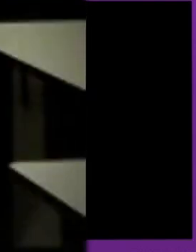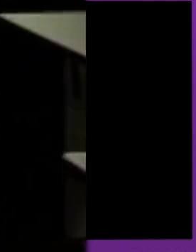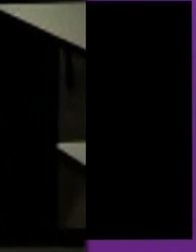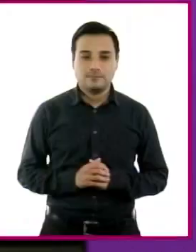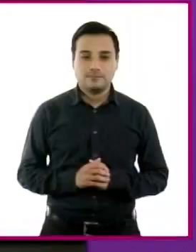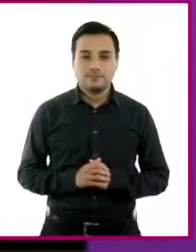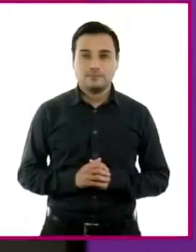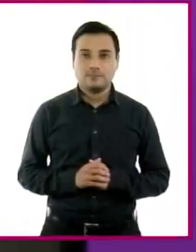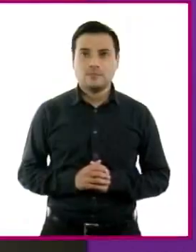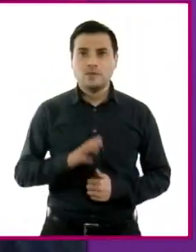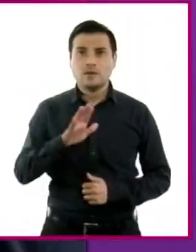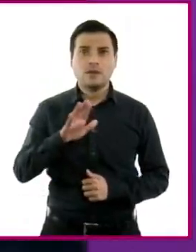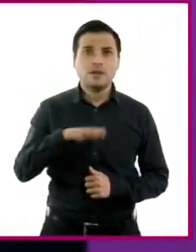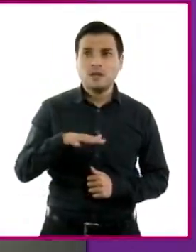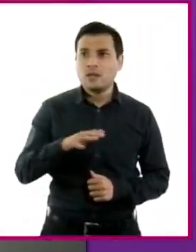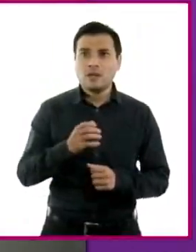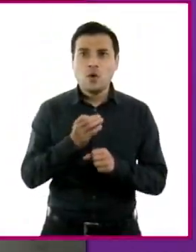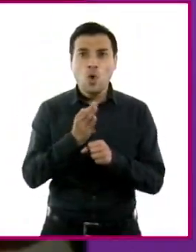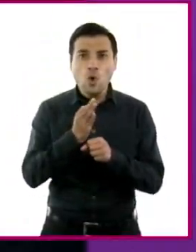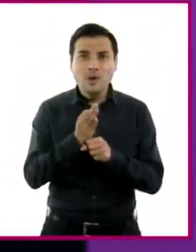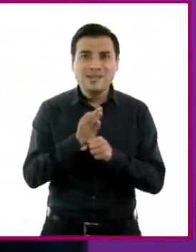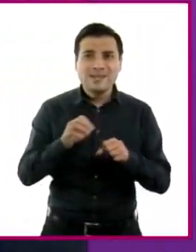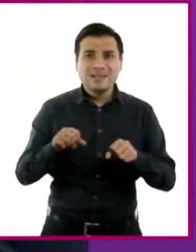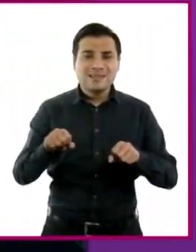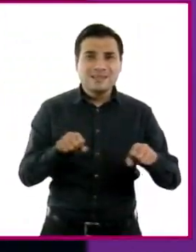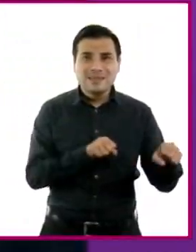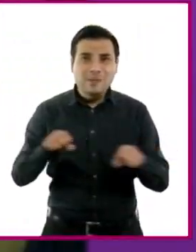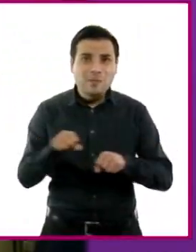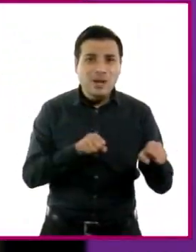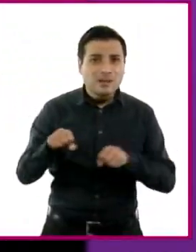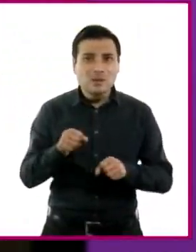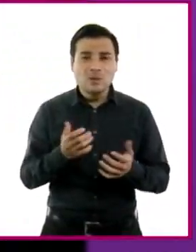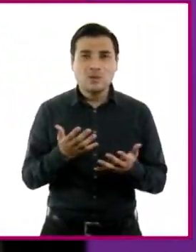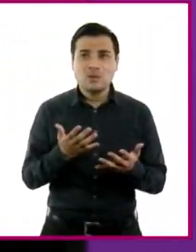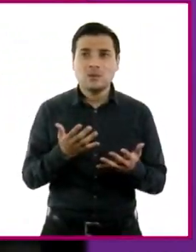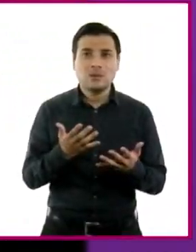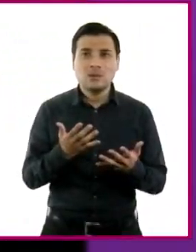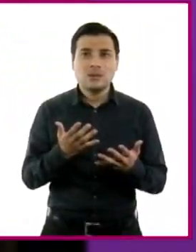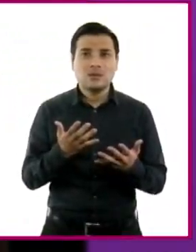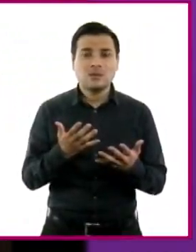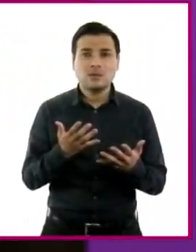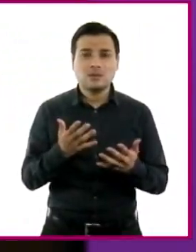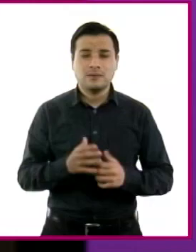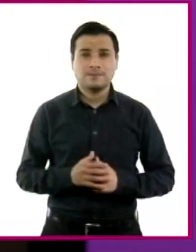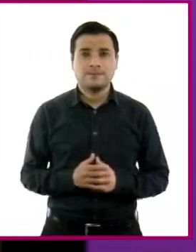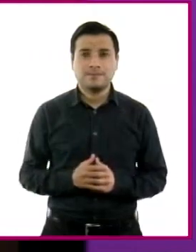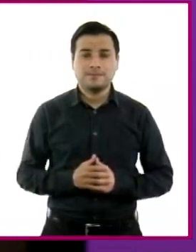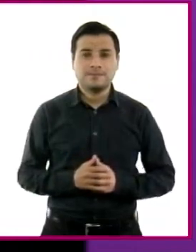Mr. Tooth, Mr. Tooth, está temblando, Mr. Tooth. ¡Cuidado en los libros!